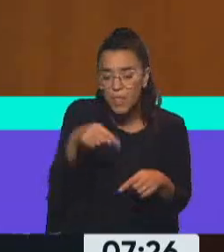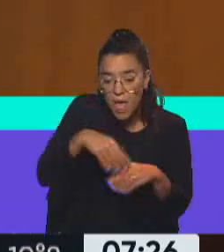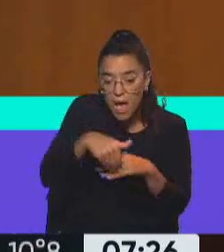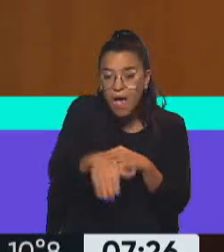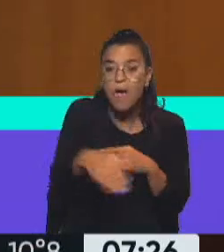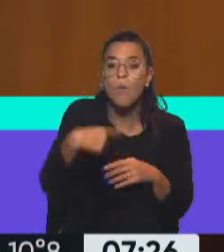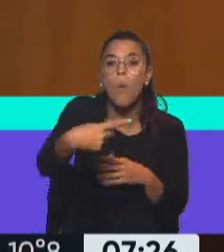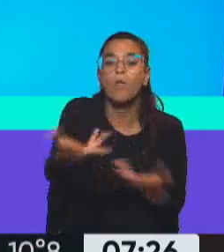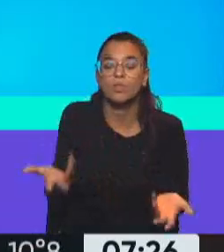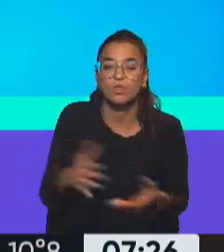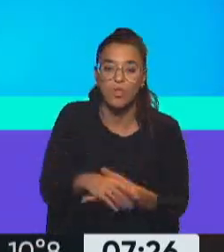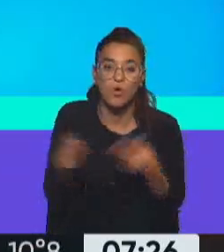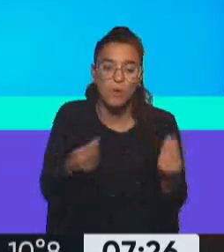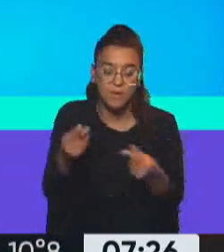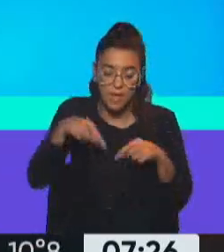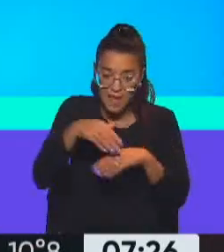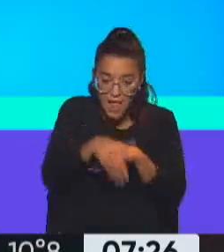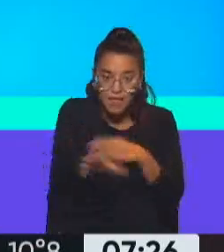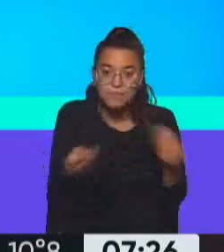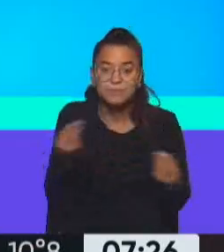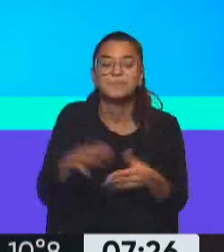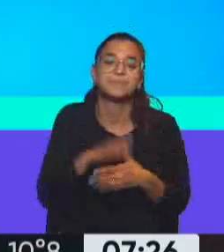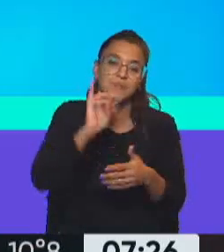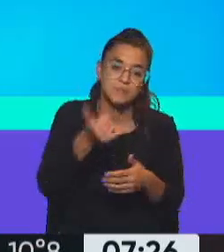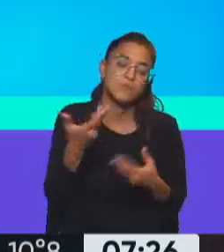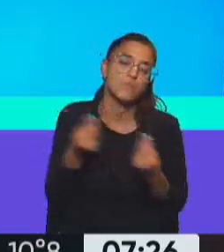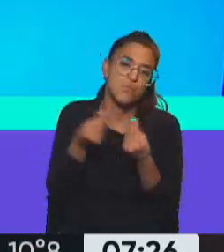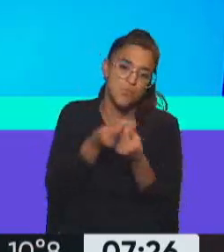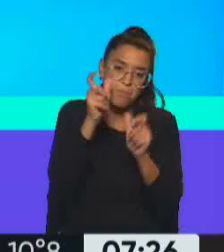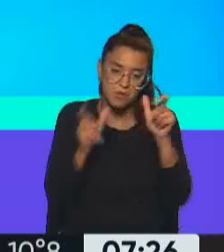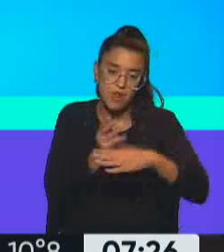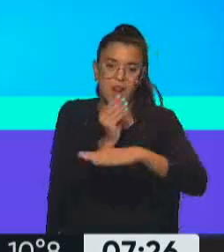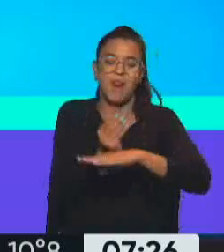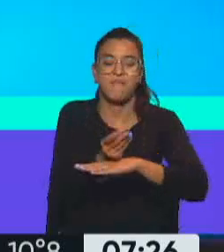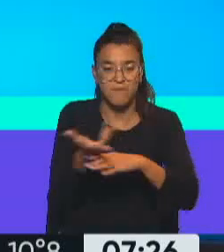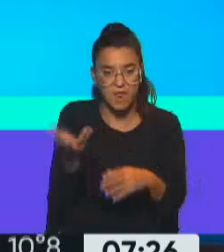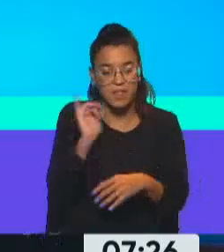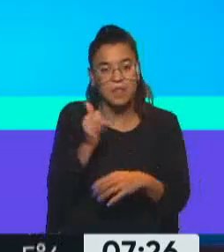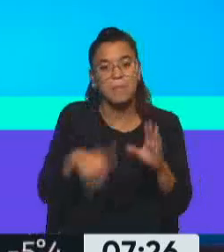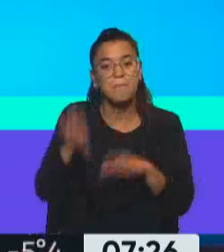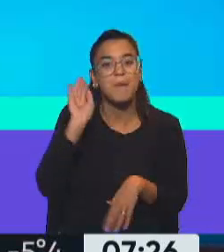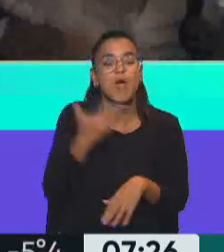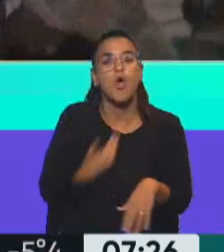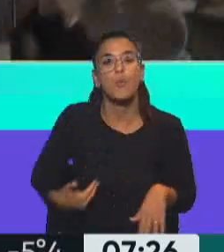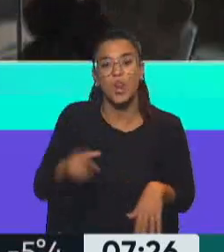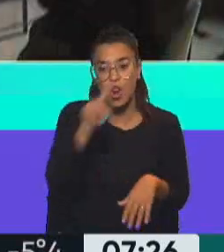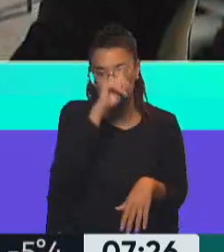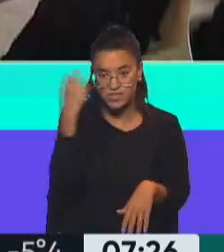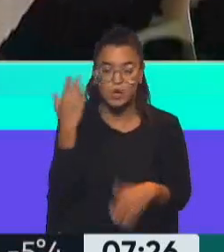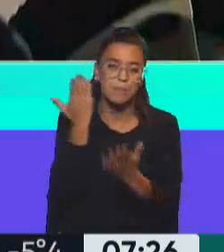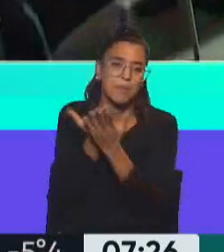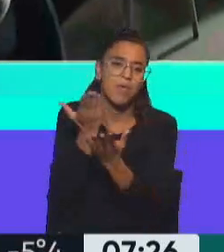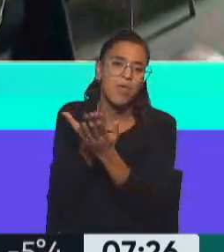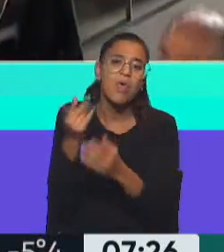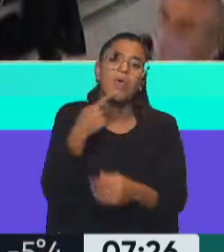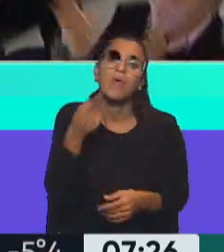a cuánto? ¿Qué es lo que va a pasar de aquí en adelante? Vos decías, sí, muchos referentes, sobre todo desde el gobierno nacional, vienen pidiendo